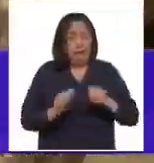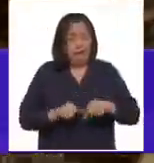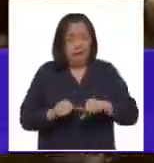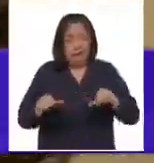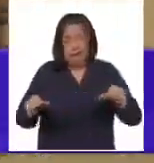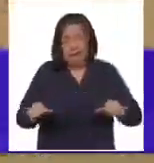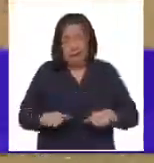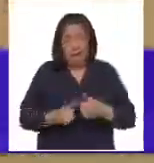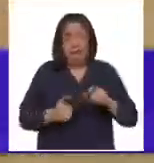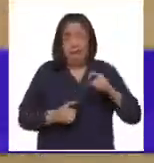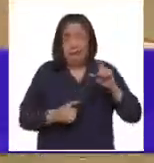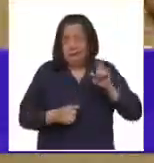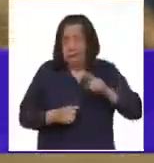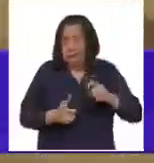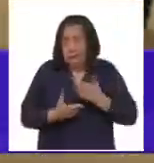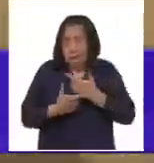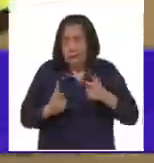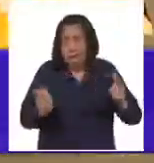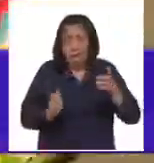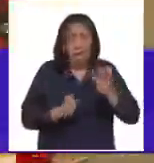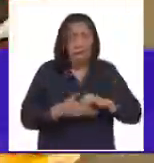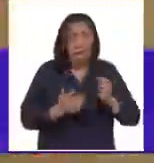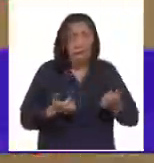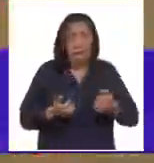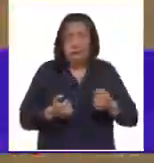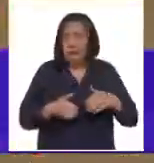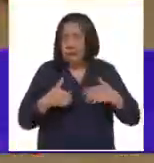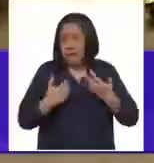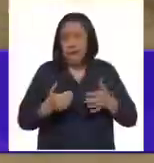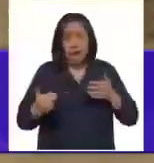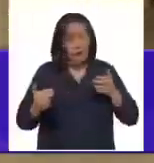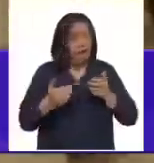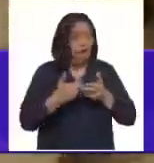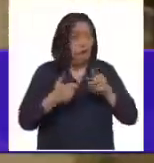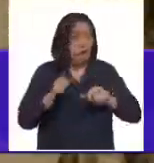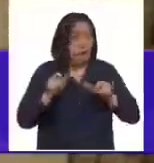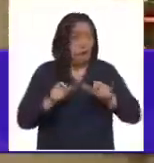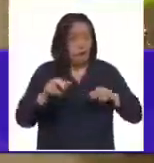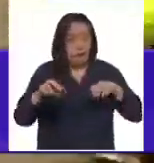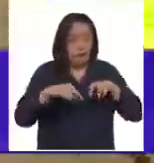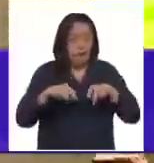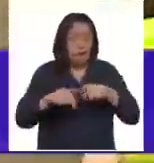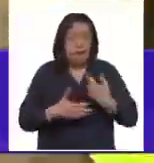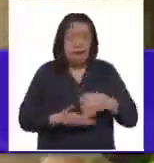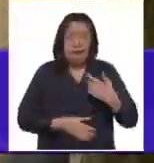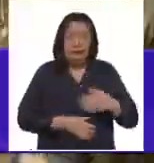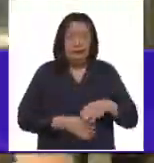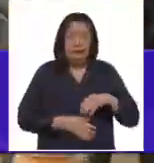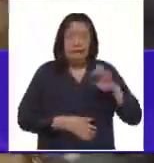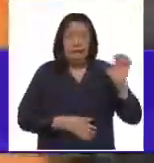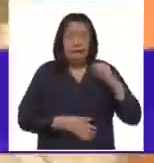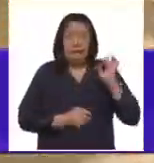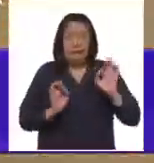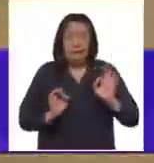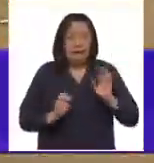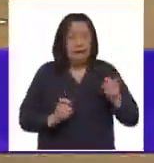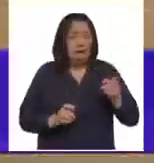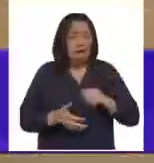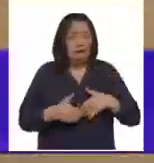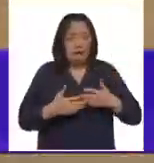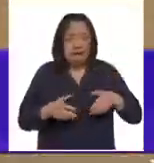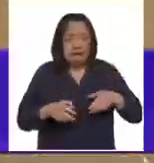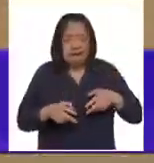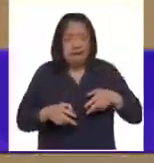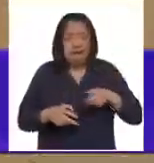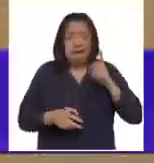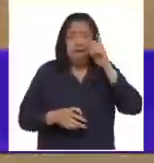que tendrían que ser para el fluido, el tránsito de las personas, y si hay una emergencia, se puede entorpecer